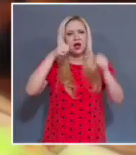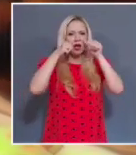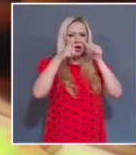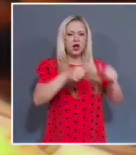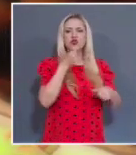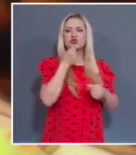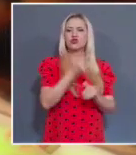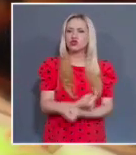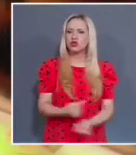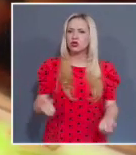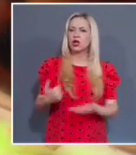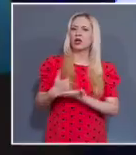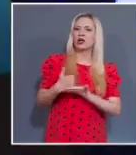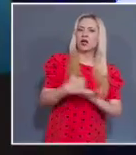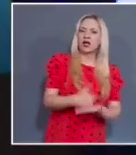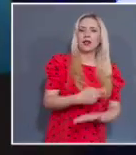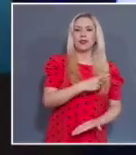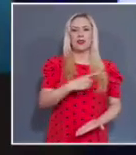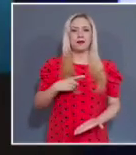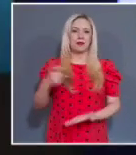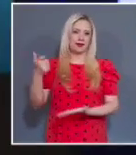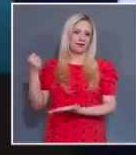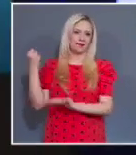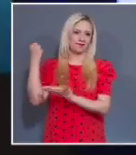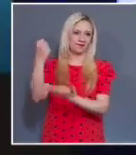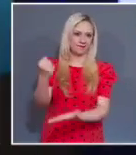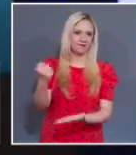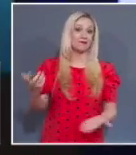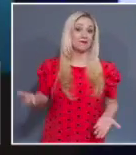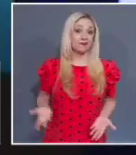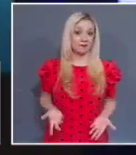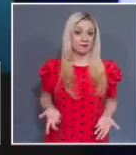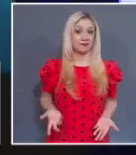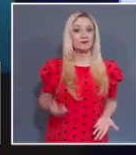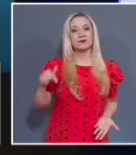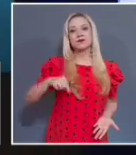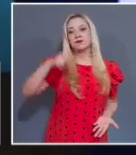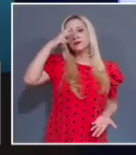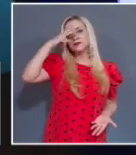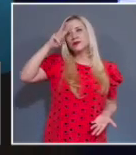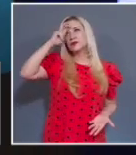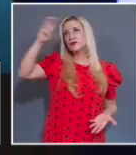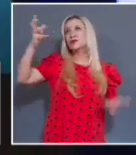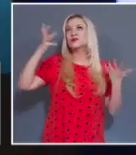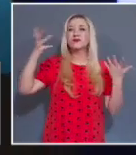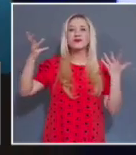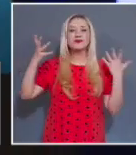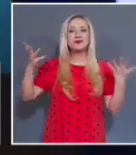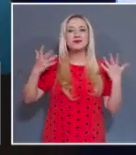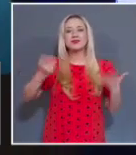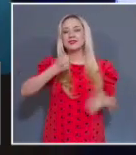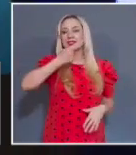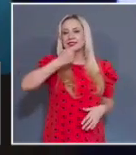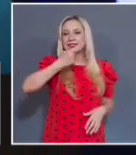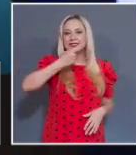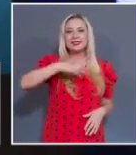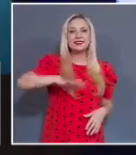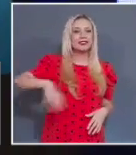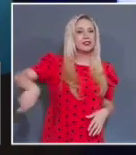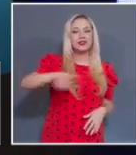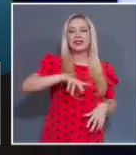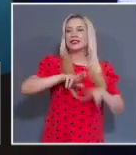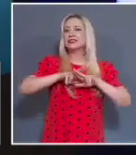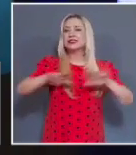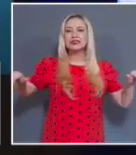lo que deben invertir en ello. Y soñamos con ese México, donde ninguna niña ni ningún niño tenga que estar